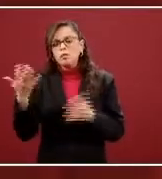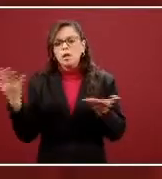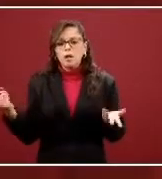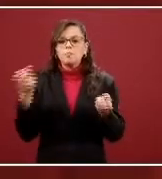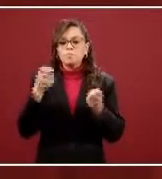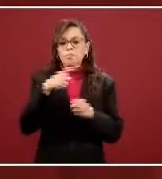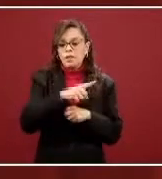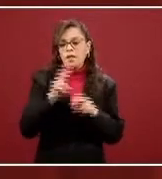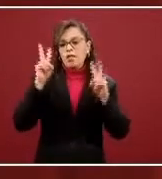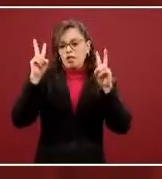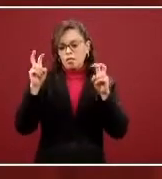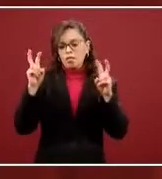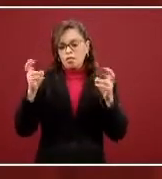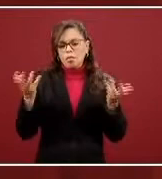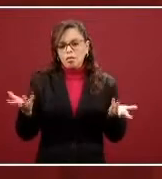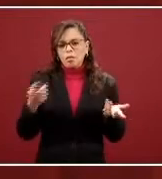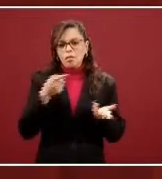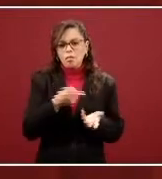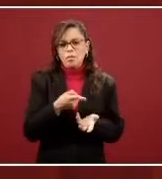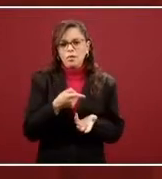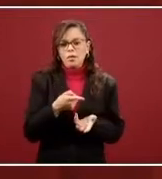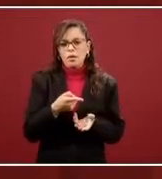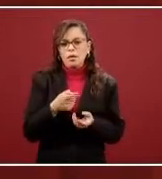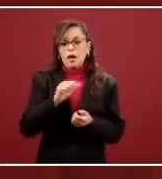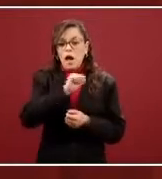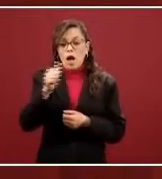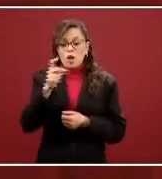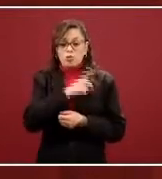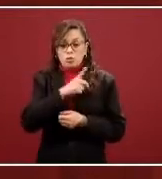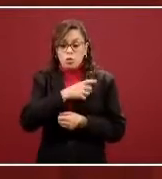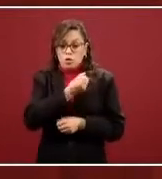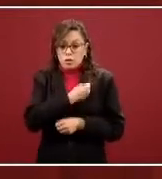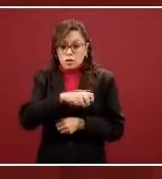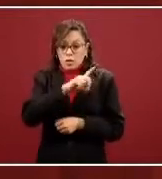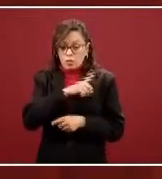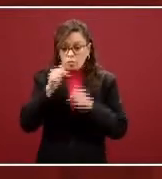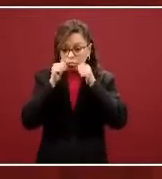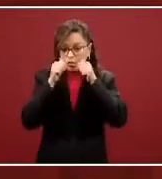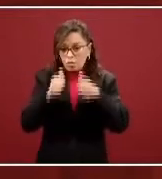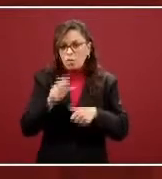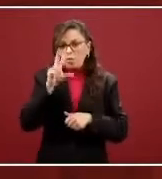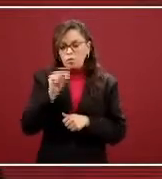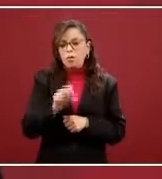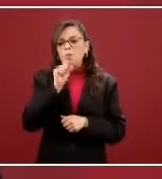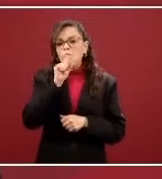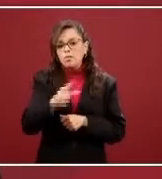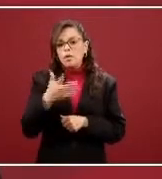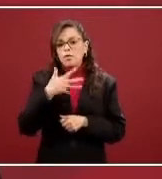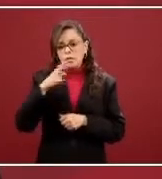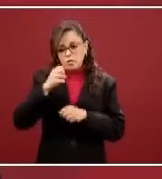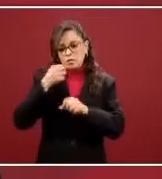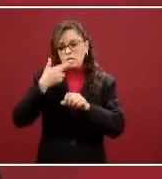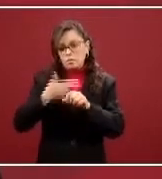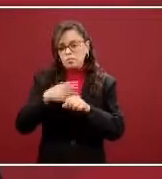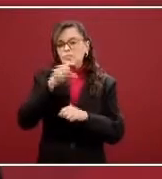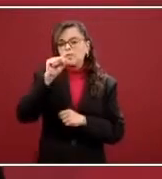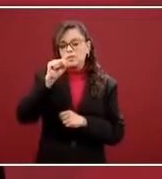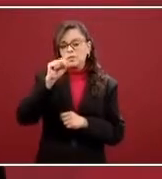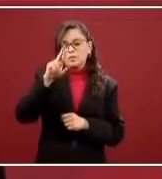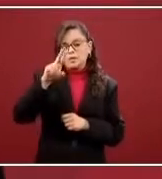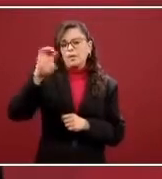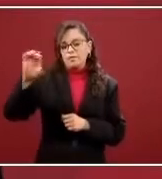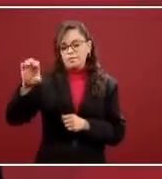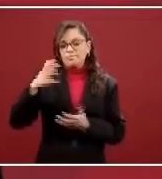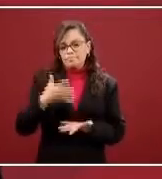que tendríamos no solamente como componente de salud que atender, sino es un tema también donde entra la Secretaría de Relaciones Exteriores,